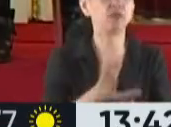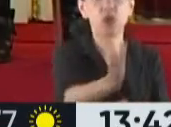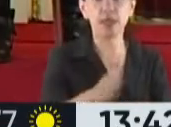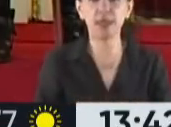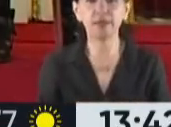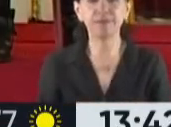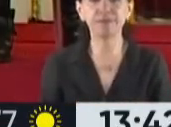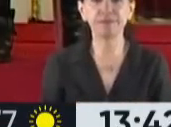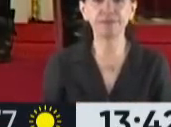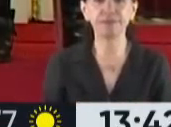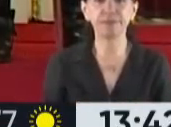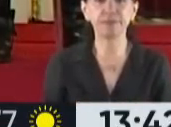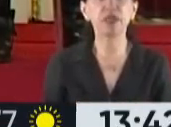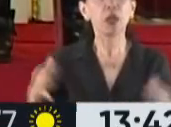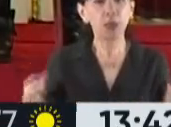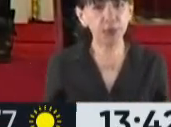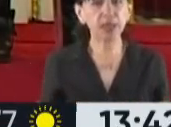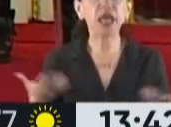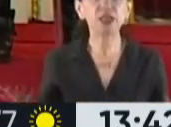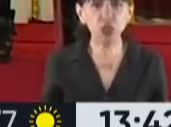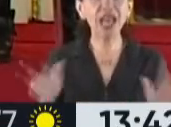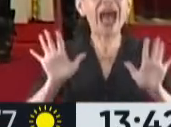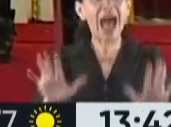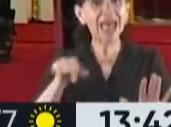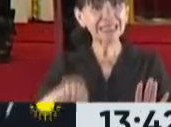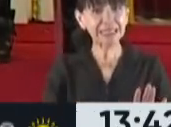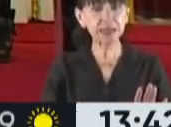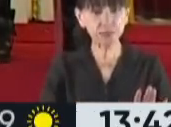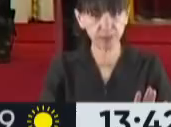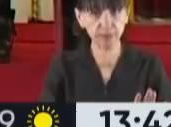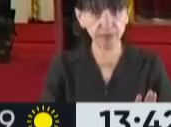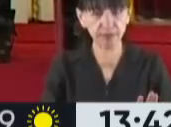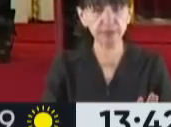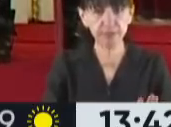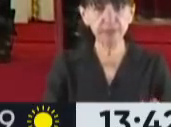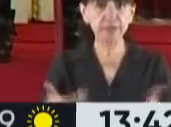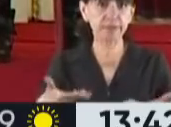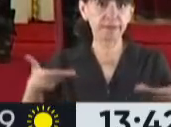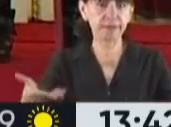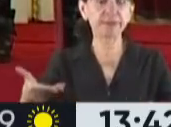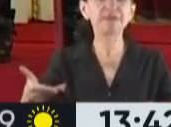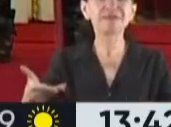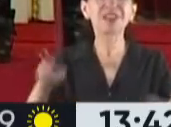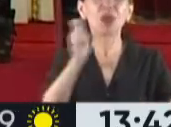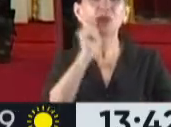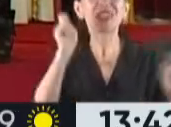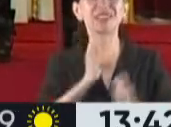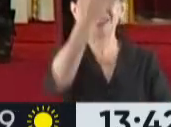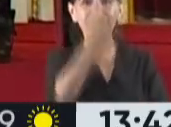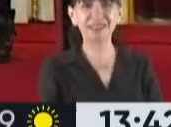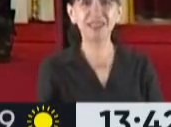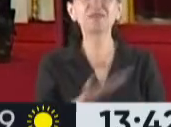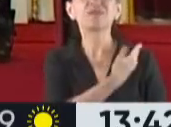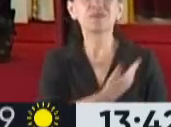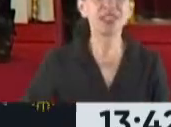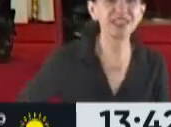Bien, señoras y señores, entonces, de esta manera, y en el marco de la visita a la República Argentina de la señora presidenta